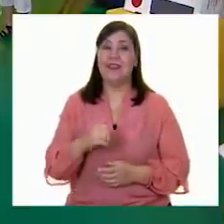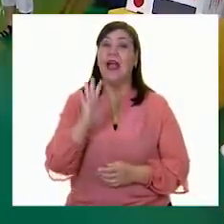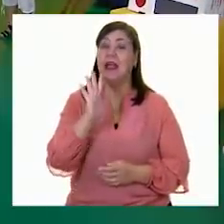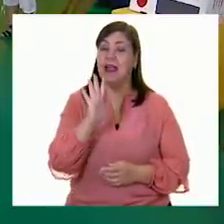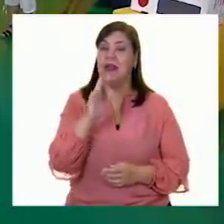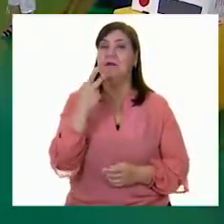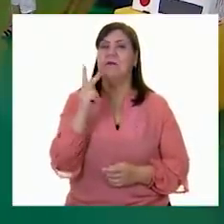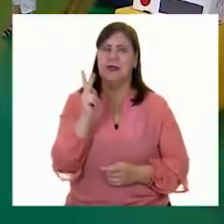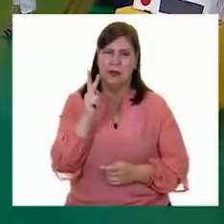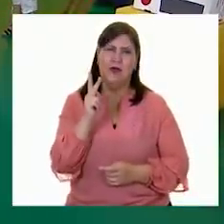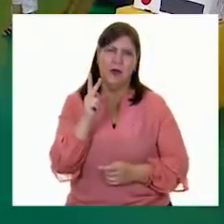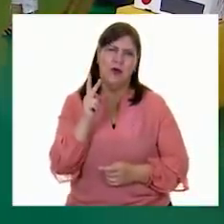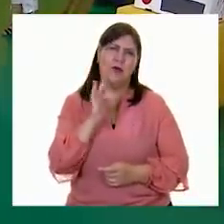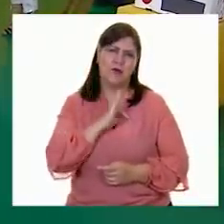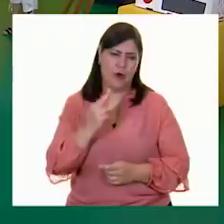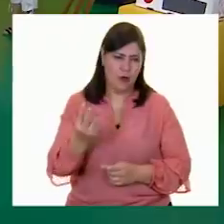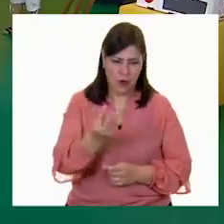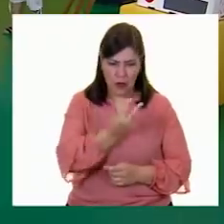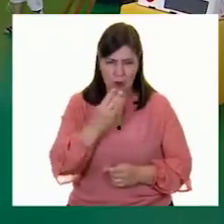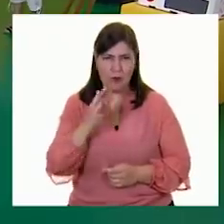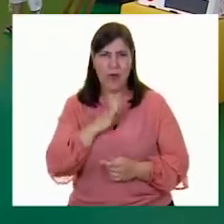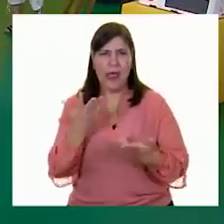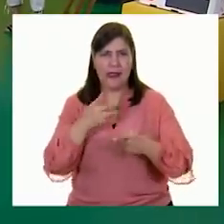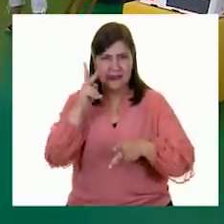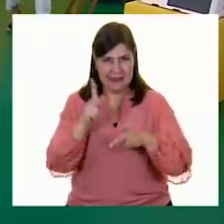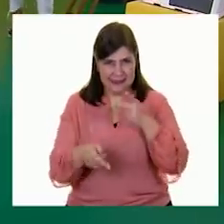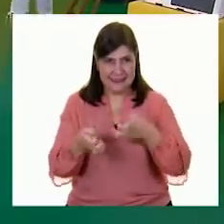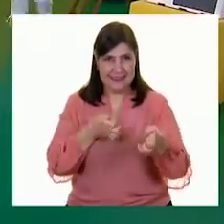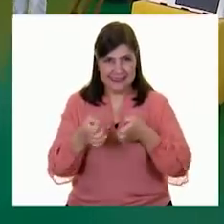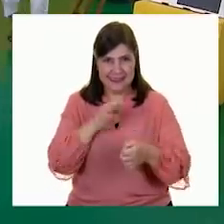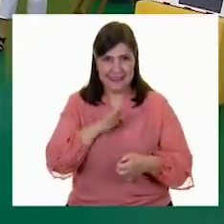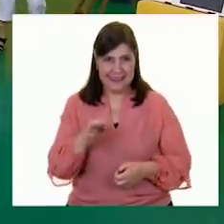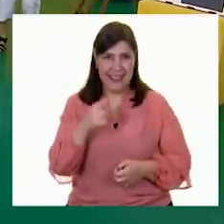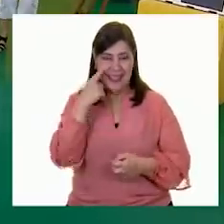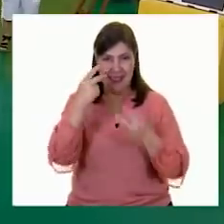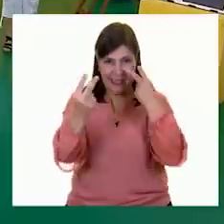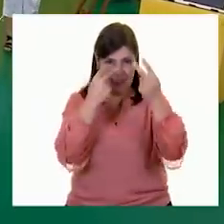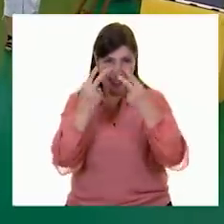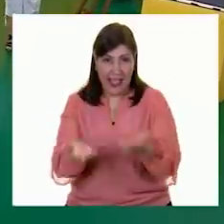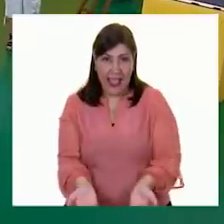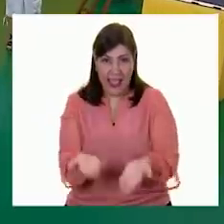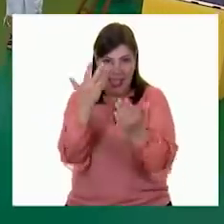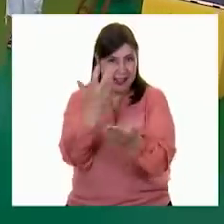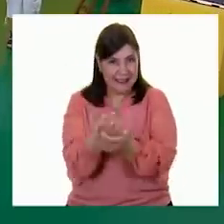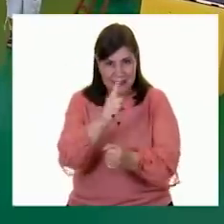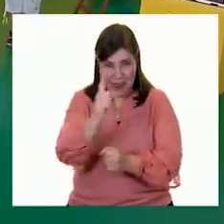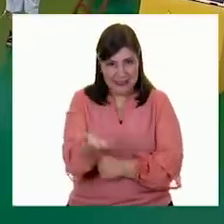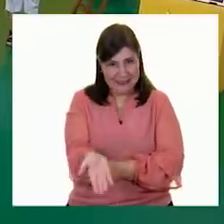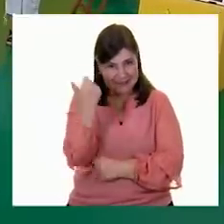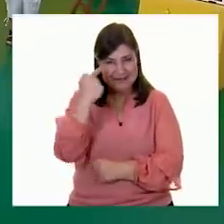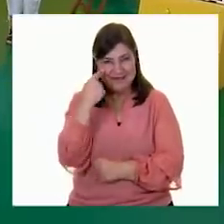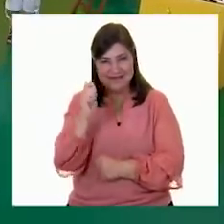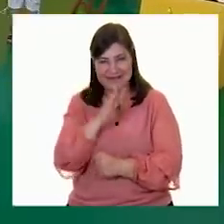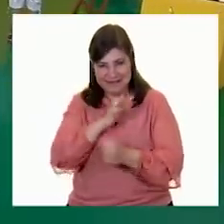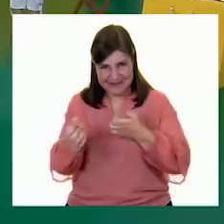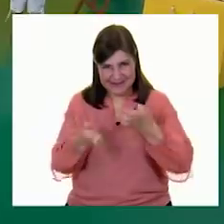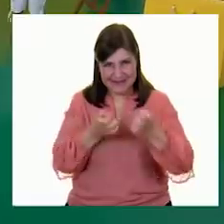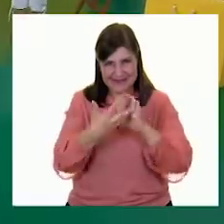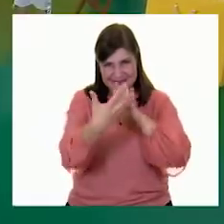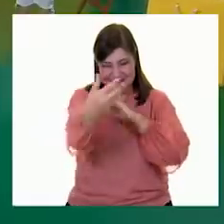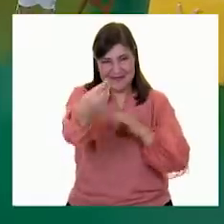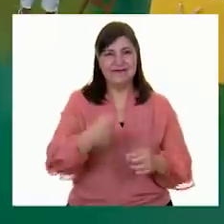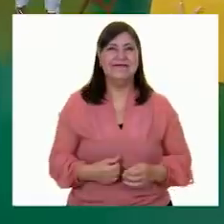Ah, ¿y les parece si hacemos una pausa activa? ¡Claro! Muy bien, ¿no? Todas y todos. Ustedes ahí en casa, levántense. Mira, yo venga. Voy a agarrar este. Muy bien,